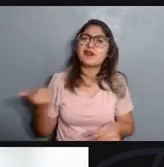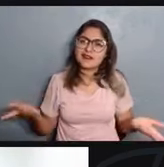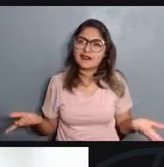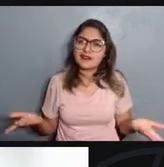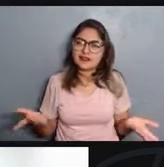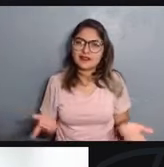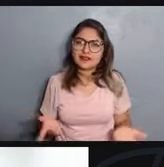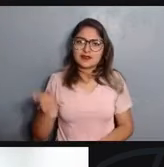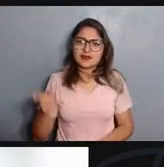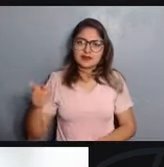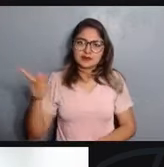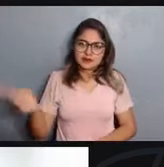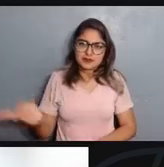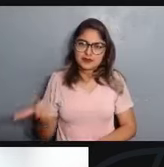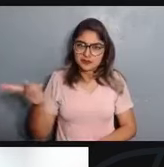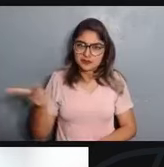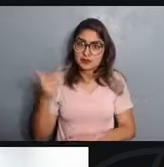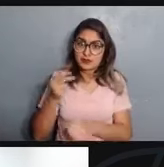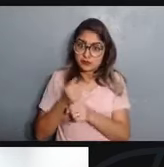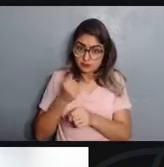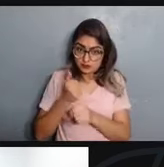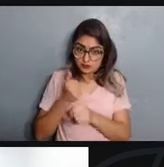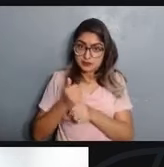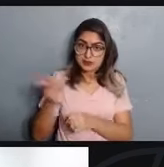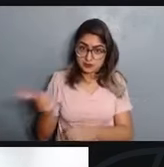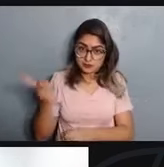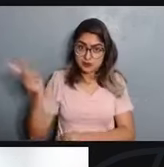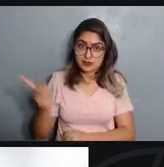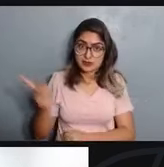pregúntale a tu abuelita, pregúntale a tu abuelito si realmente